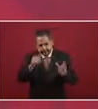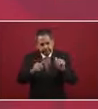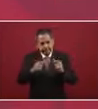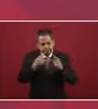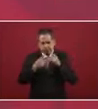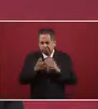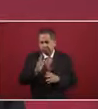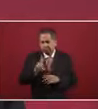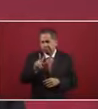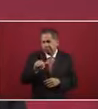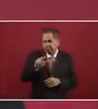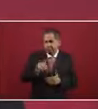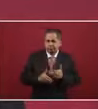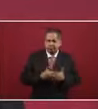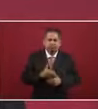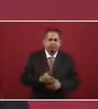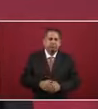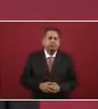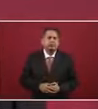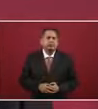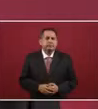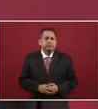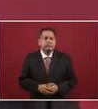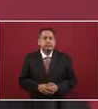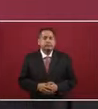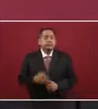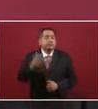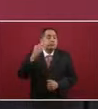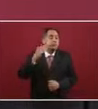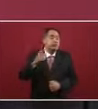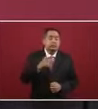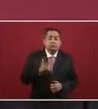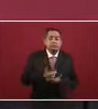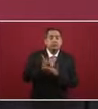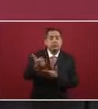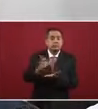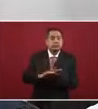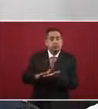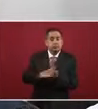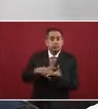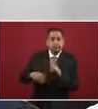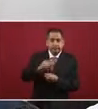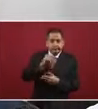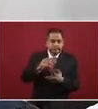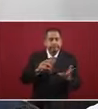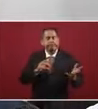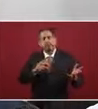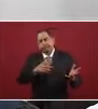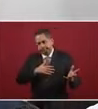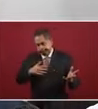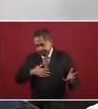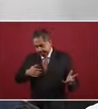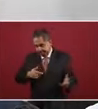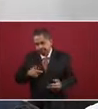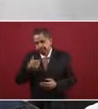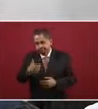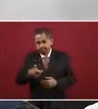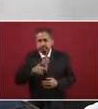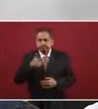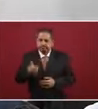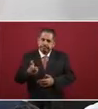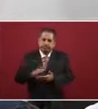y donde no se pagaron las indemnizaciones, hay que pagarlas.